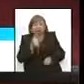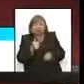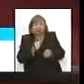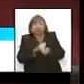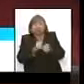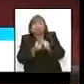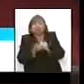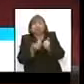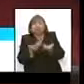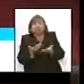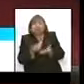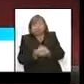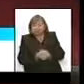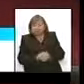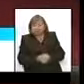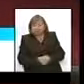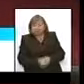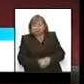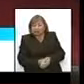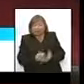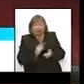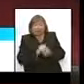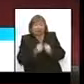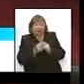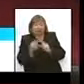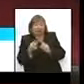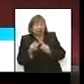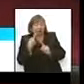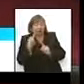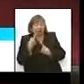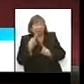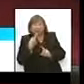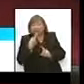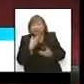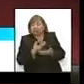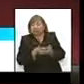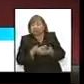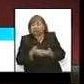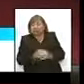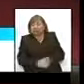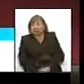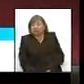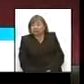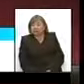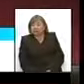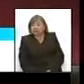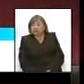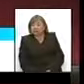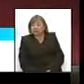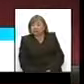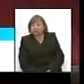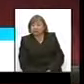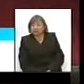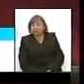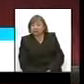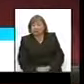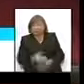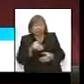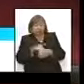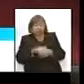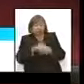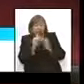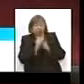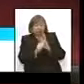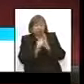principal? La modificación principal es, si no se hubiese alcanzado la votación prevista en el